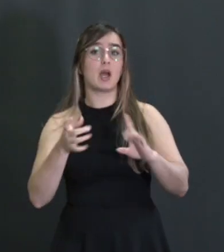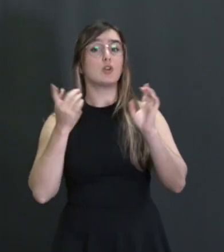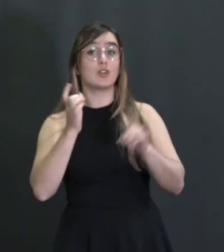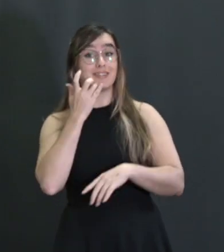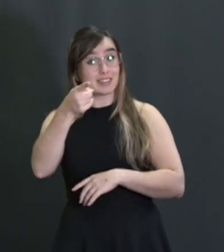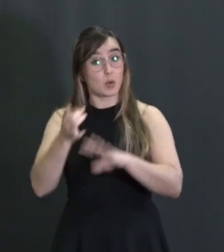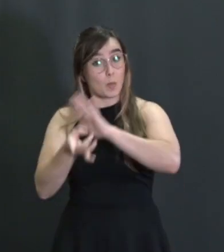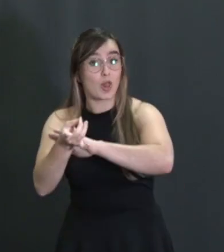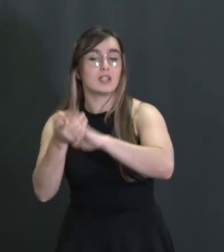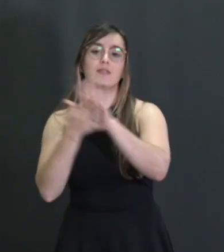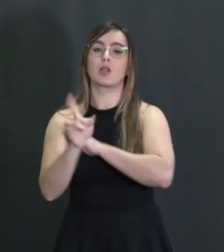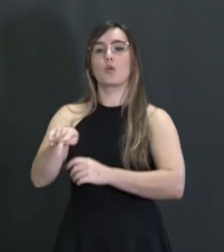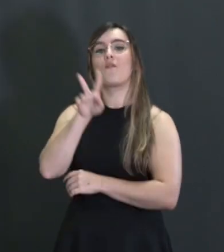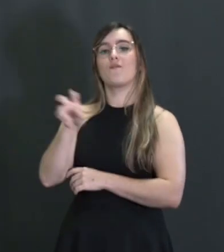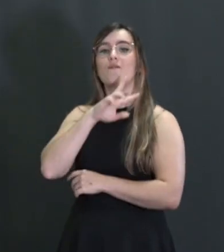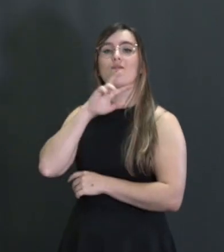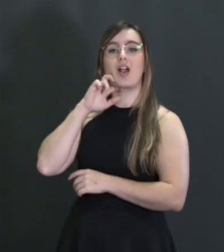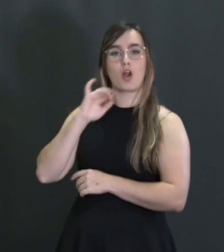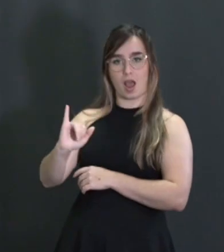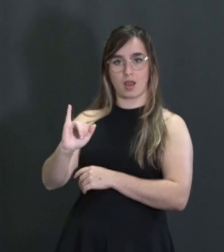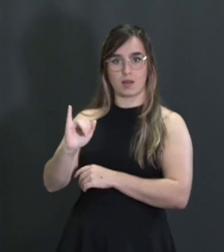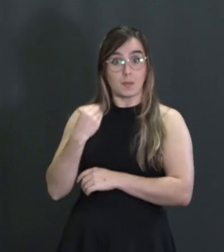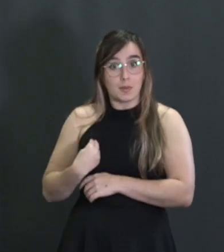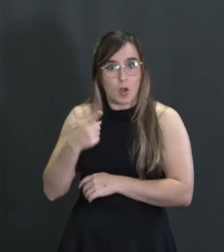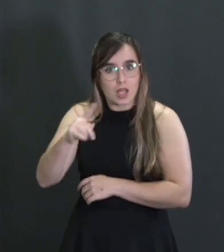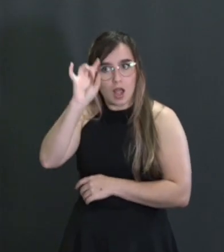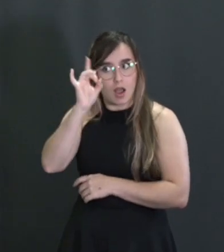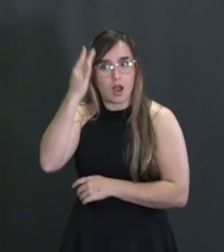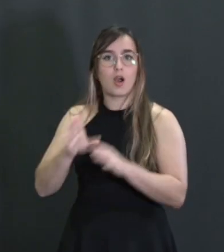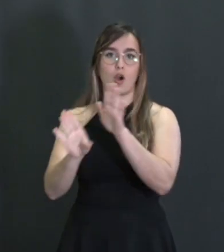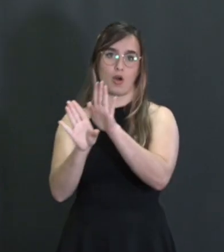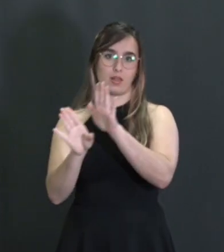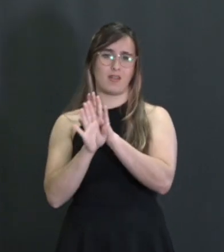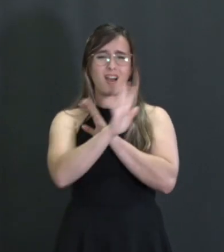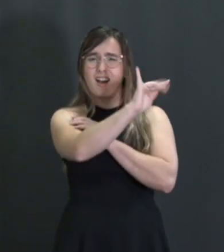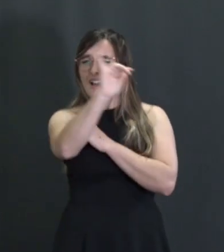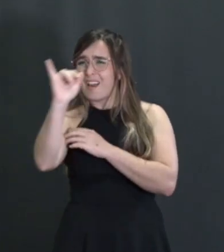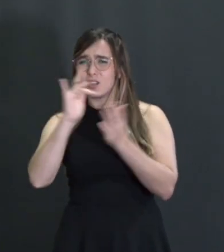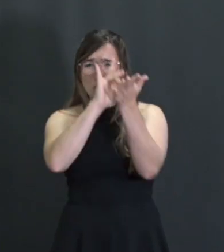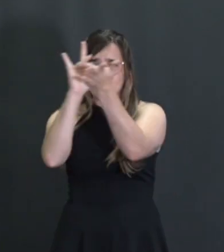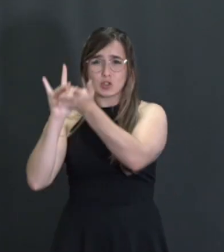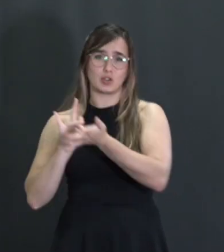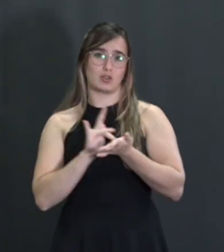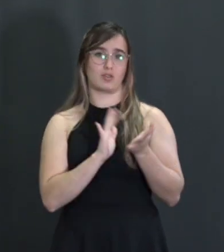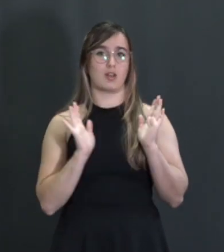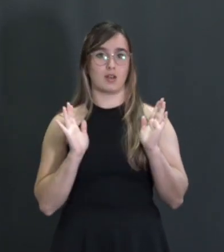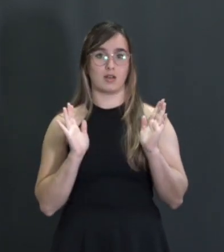produce, sigue estando en nuestras instancias. Y cogiendo el